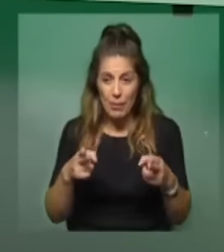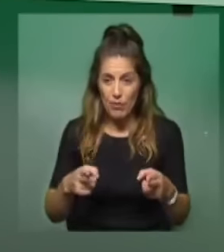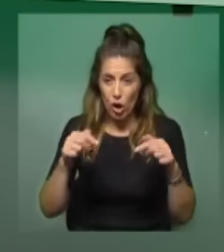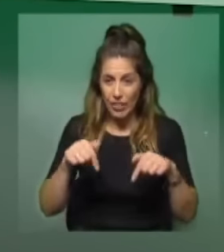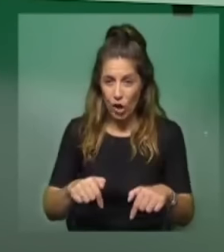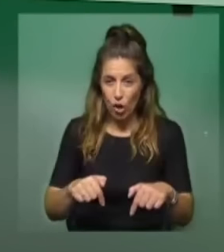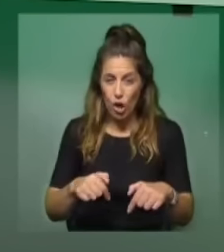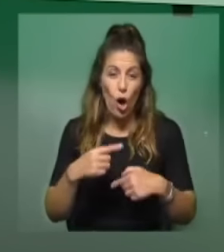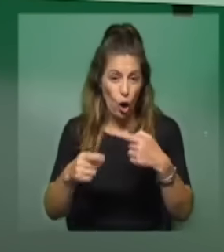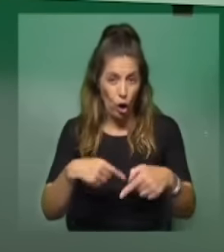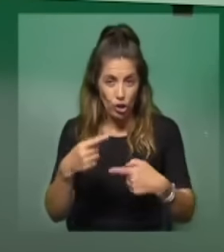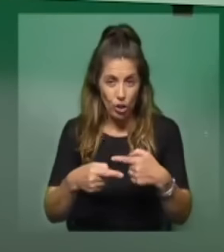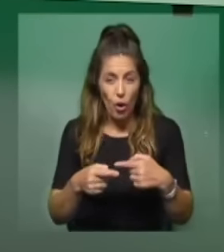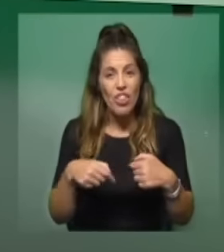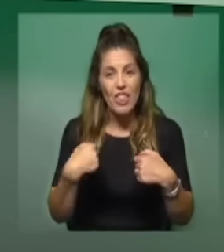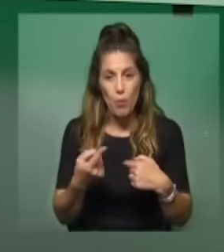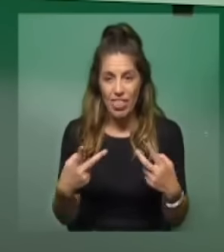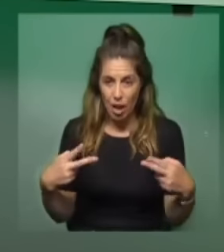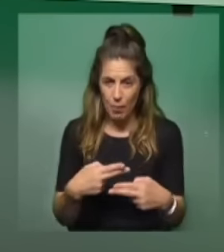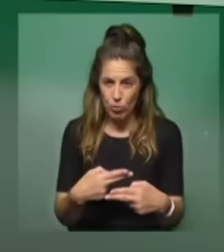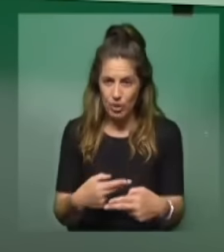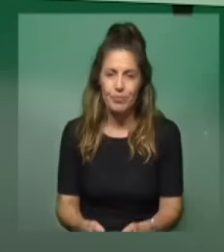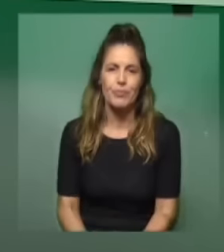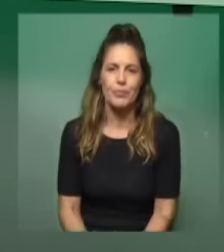hoy pero seguimos con más después de la